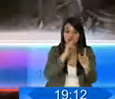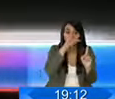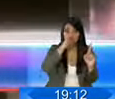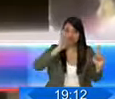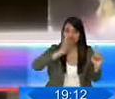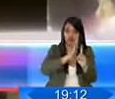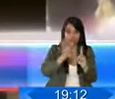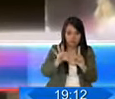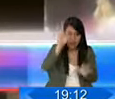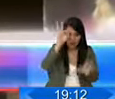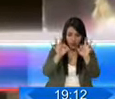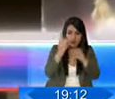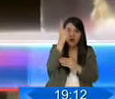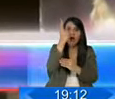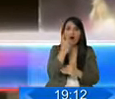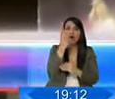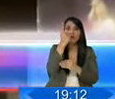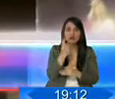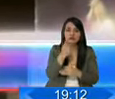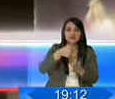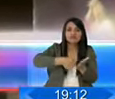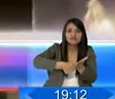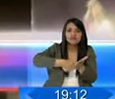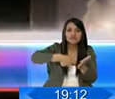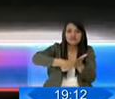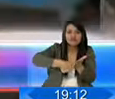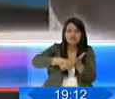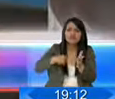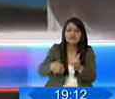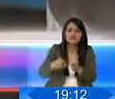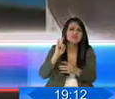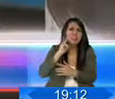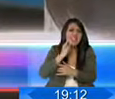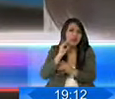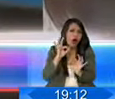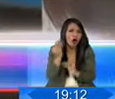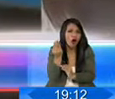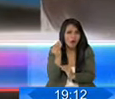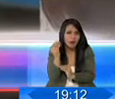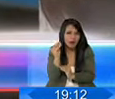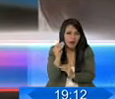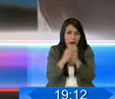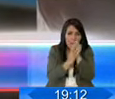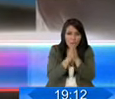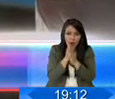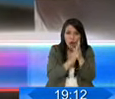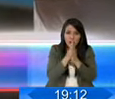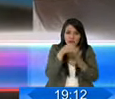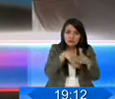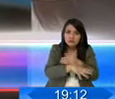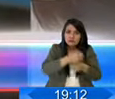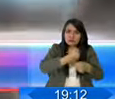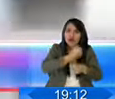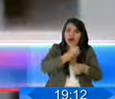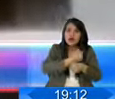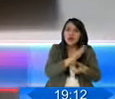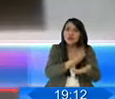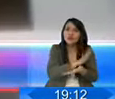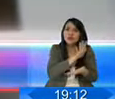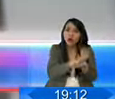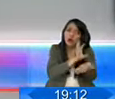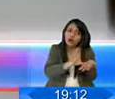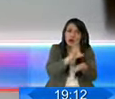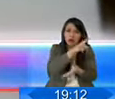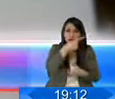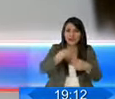sospechoso encontraron 11 documentos de identidad de menores de edad. Supuestamente aprovechó ser empleado de una institución educativa ubicada en las afueras